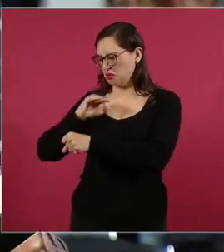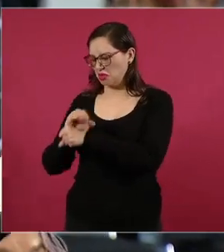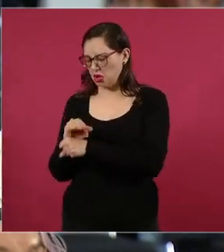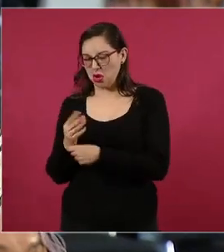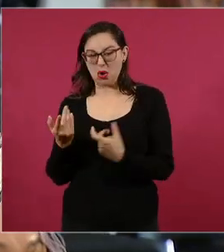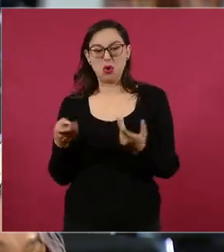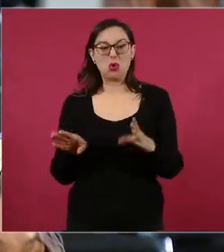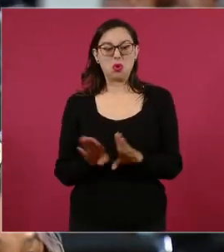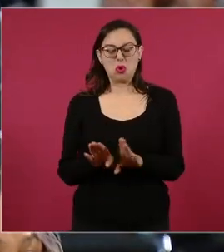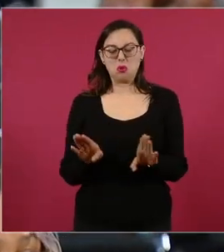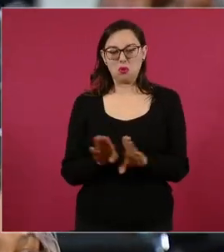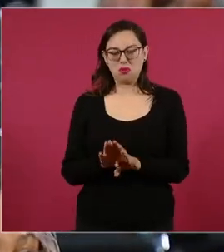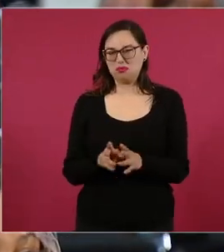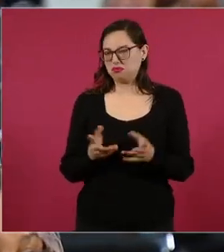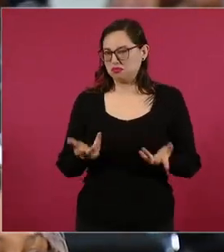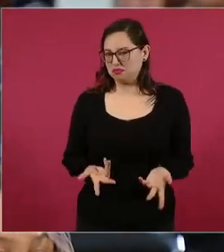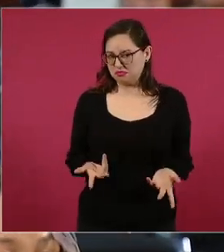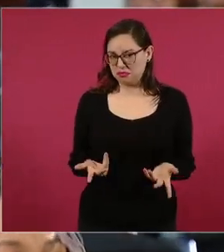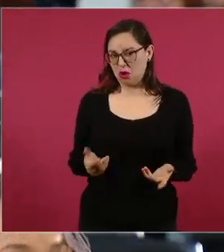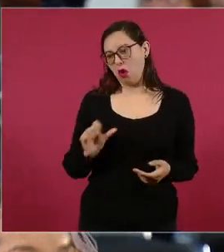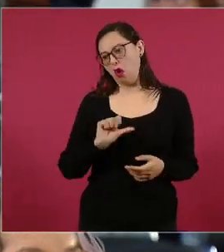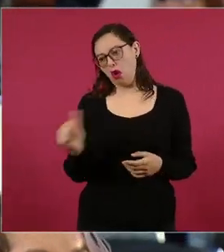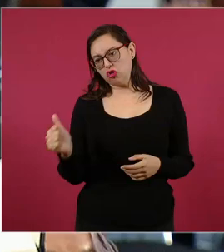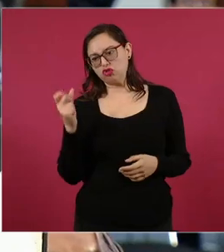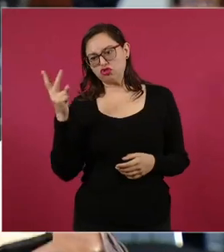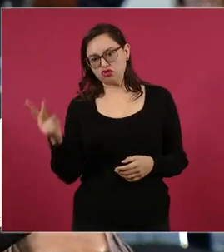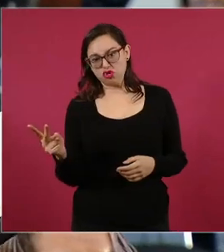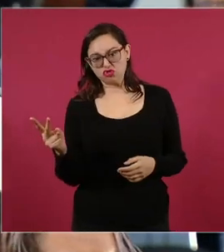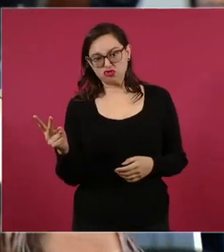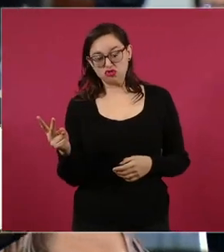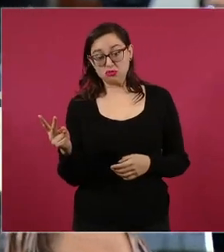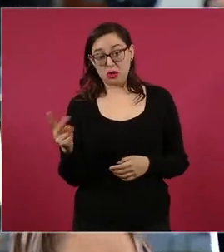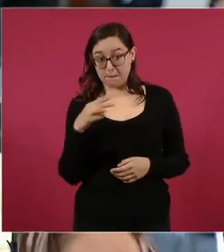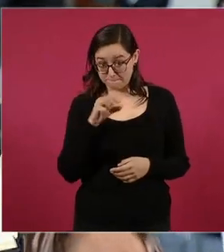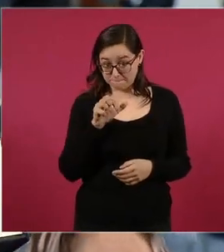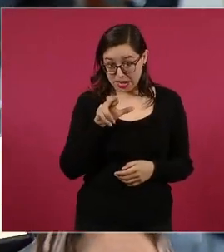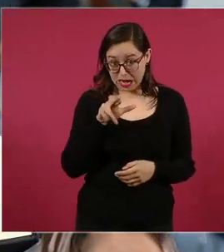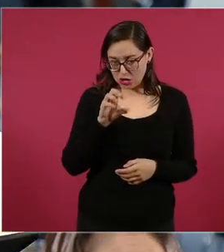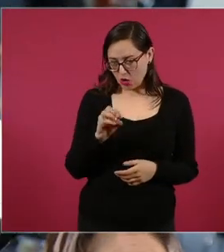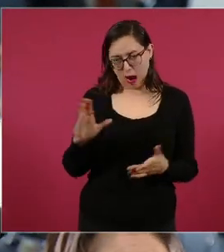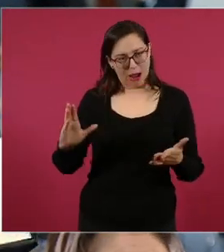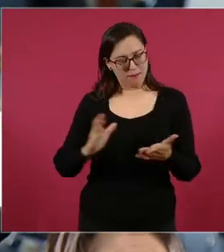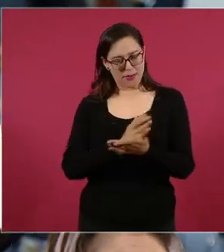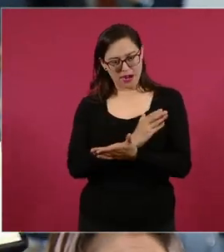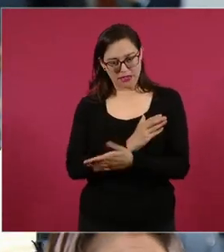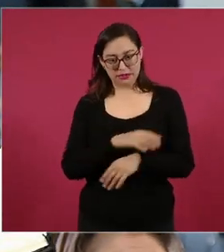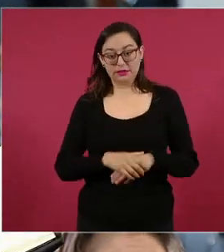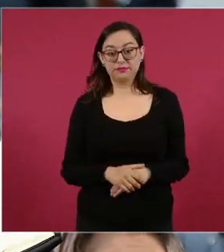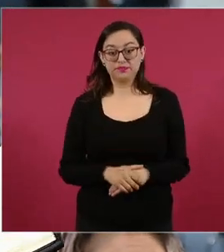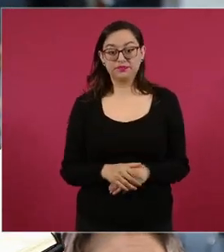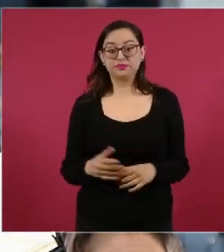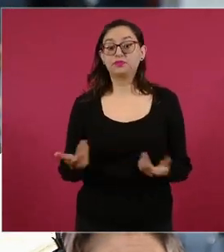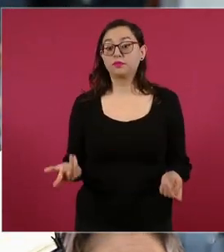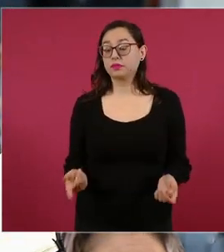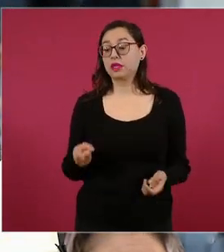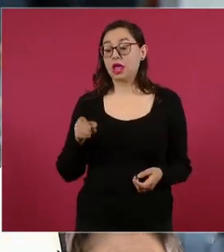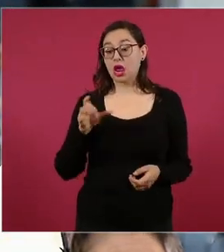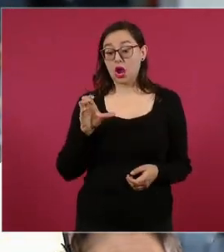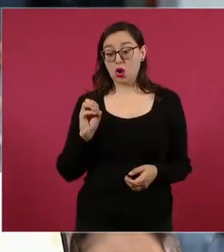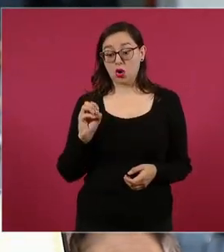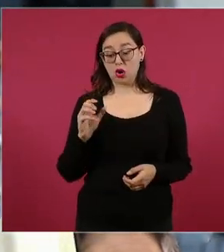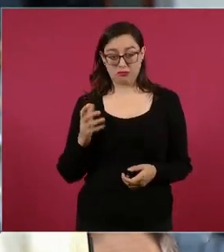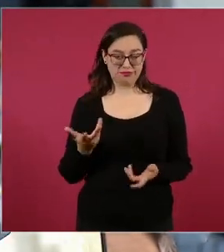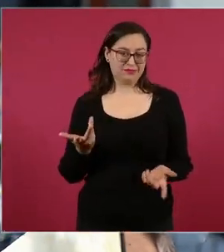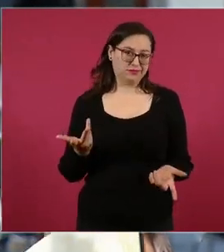que no son Mario Aburto, de los cuales se señala que uno fue ejecutado 4 horas después del asesinato? Me